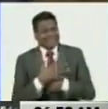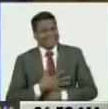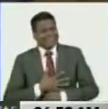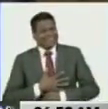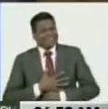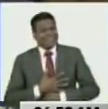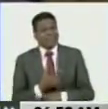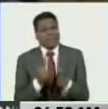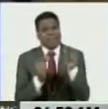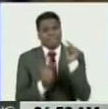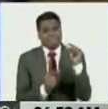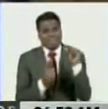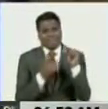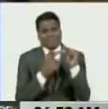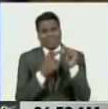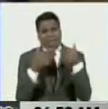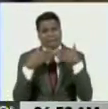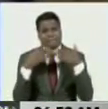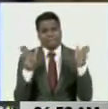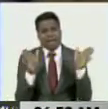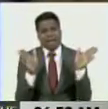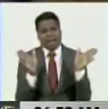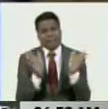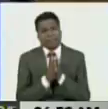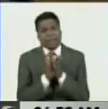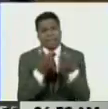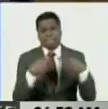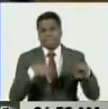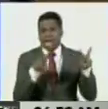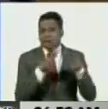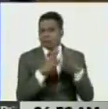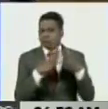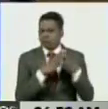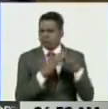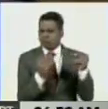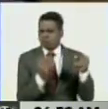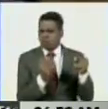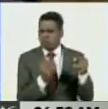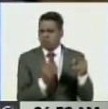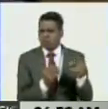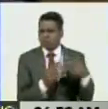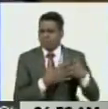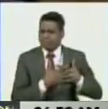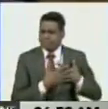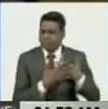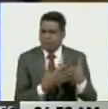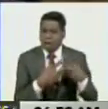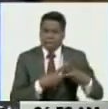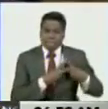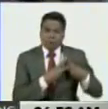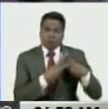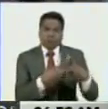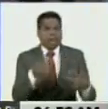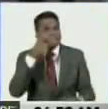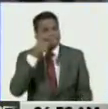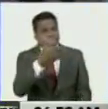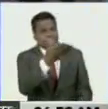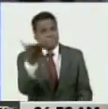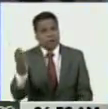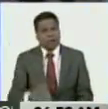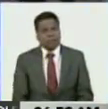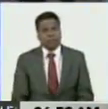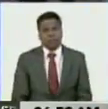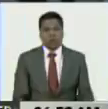del CNE, de las mesas para que la validación de las firmas de Voluntad Popular. Bueno, Voluntad Popular y Vanguardia Progresista son dos de